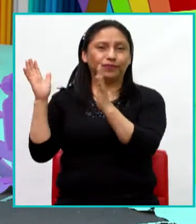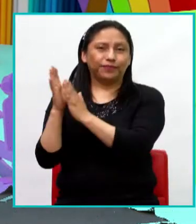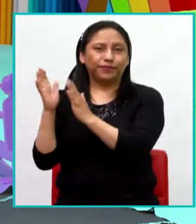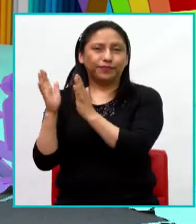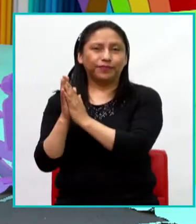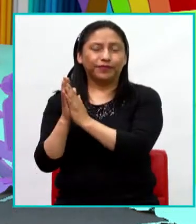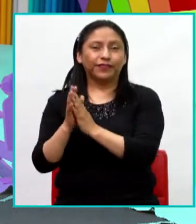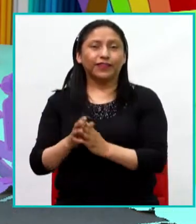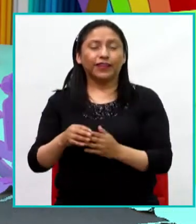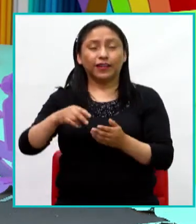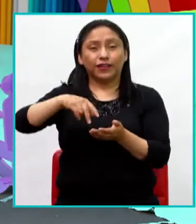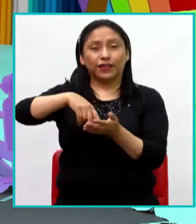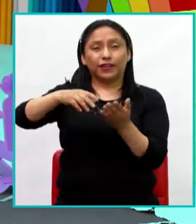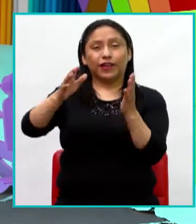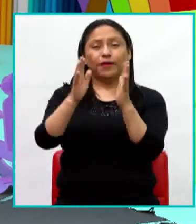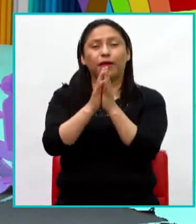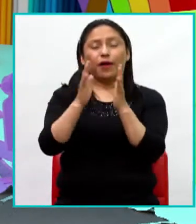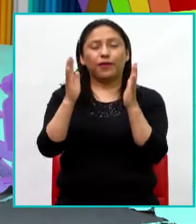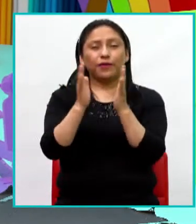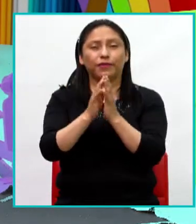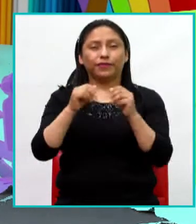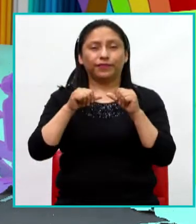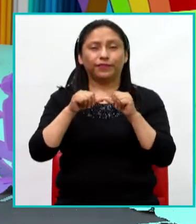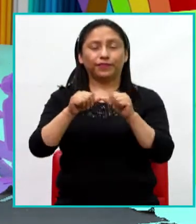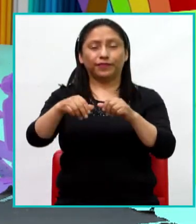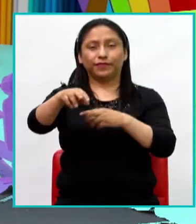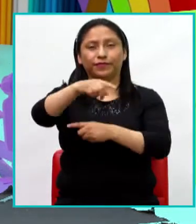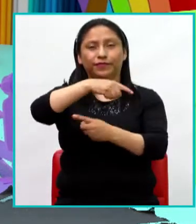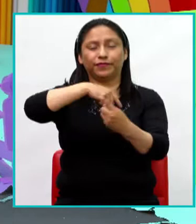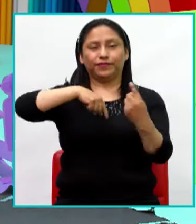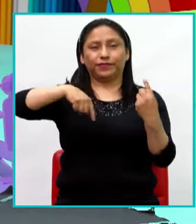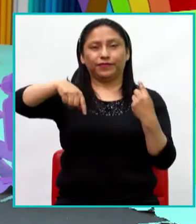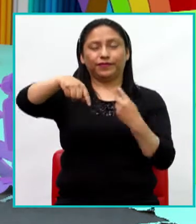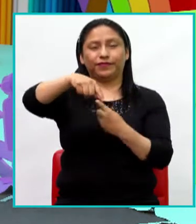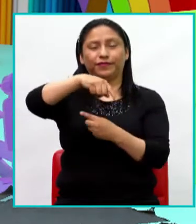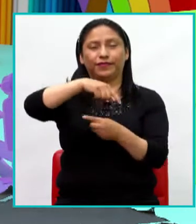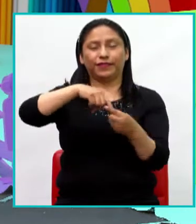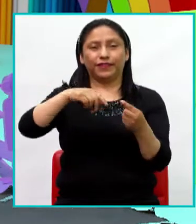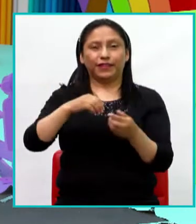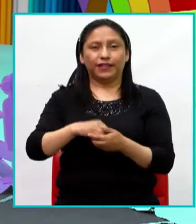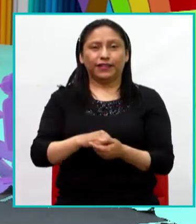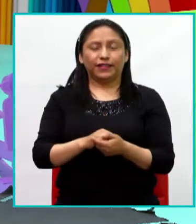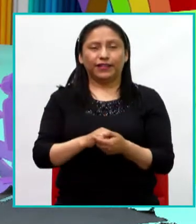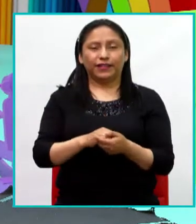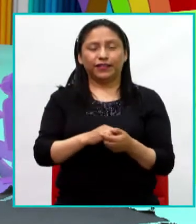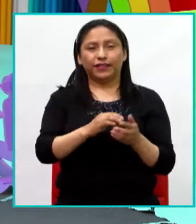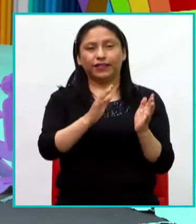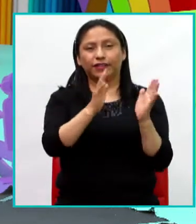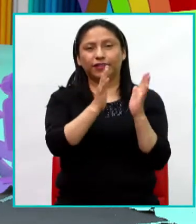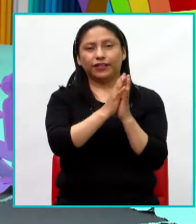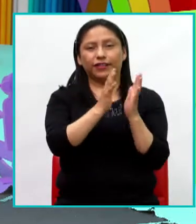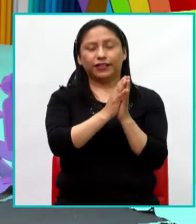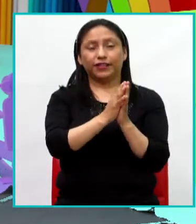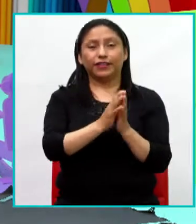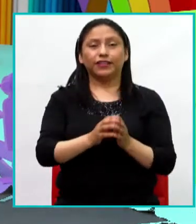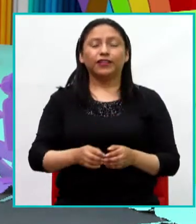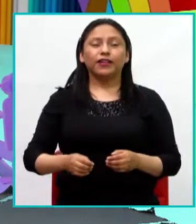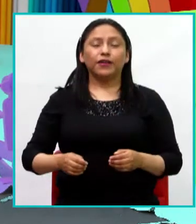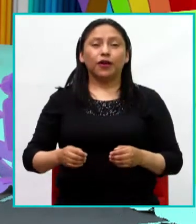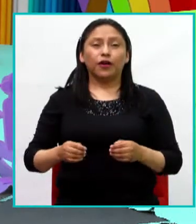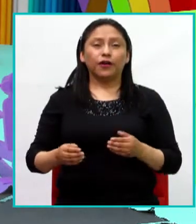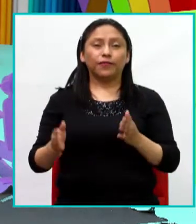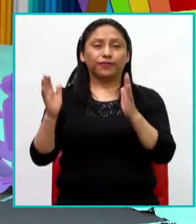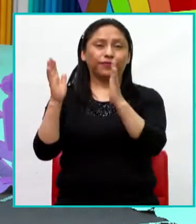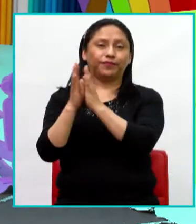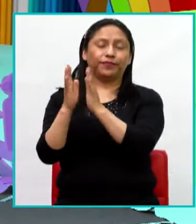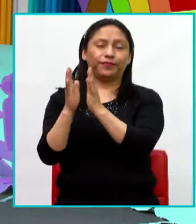allá. Aplaudo, aplaudo, aplaudo y una vuelta voy a dar. Todos aplaudiendo aquí, todos